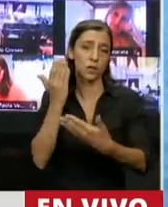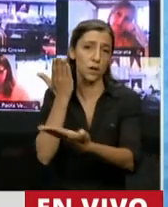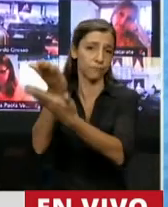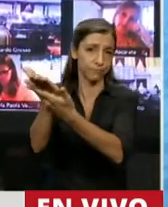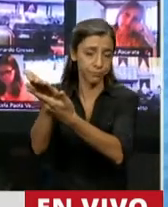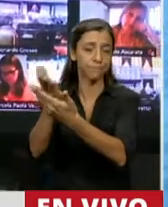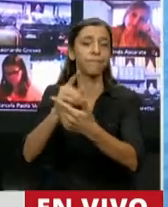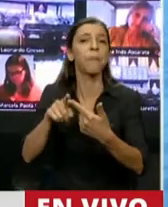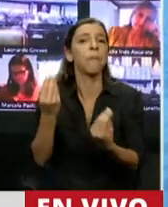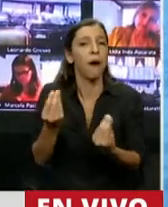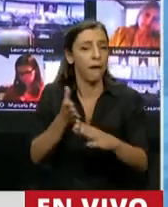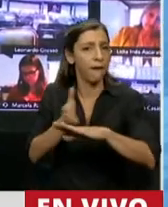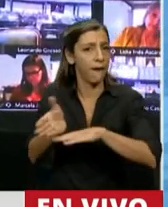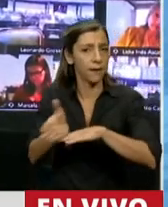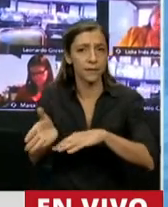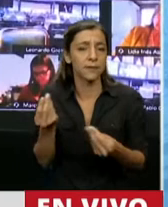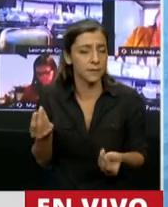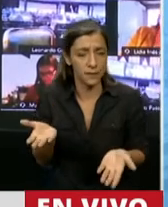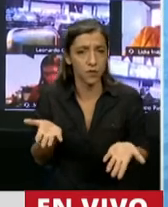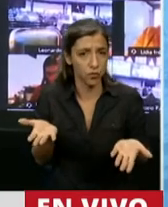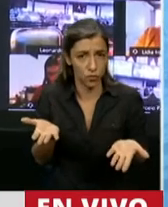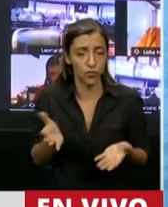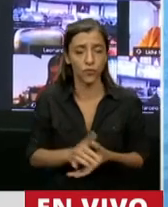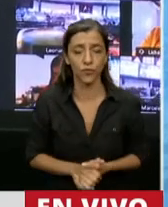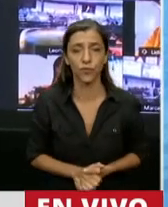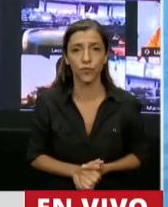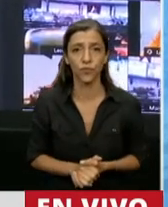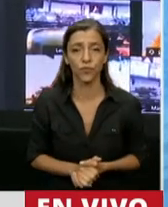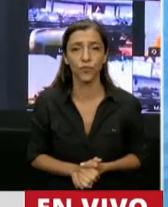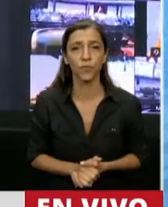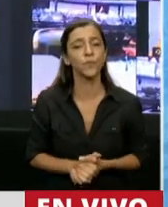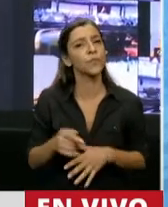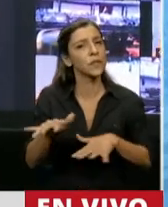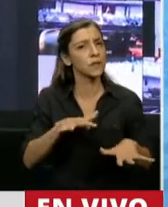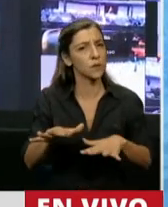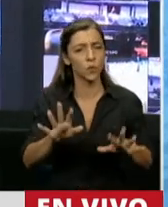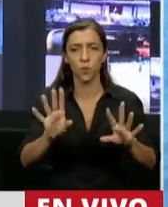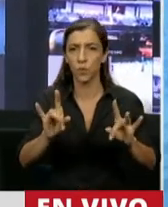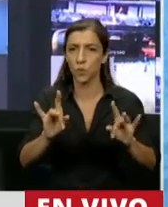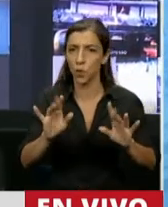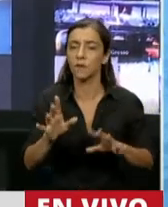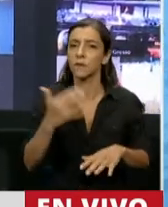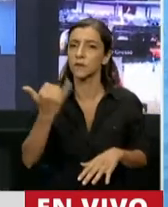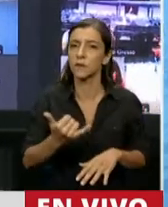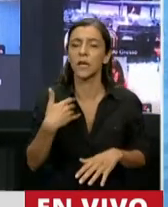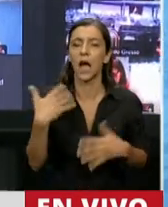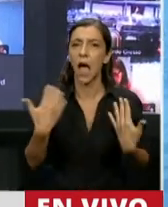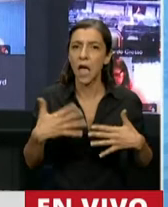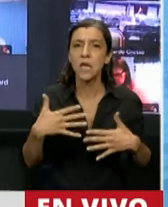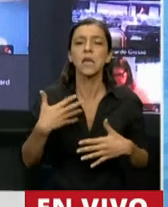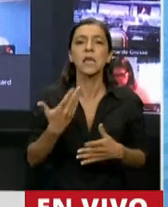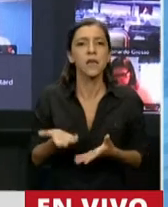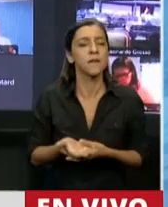acceso a algunos reclamos. La situación es compleja, existe una deuda por